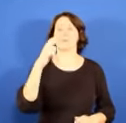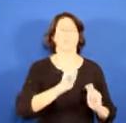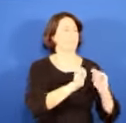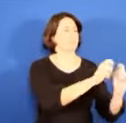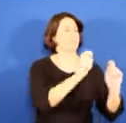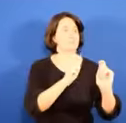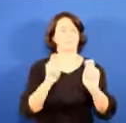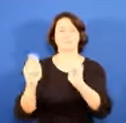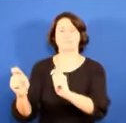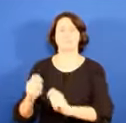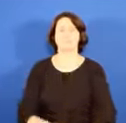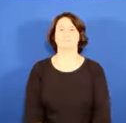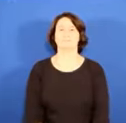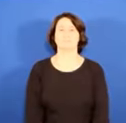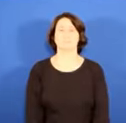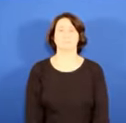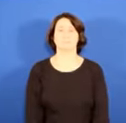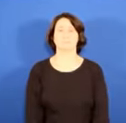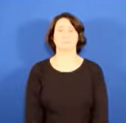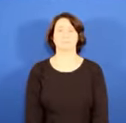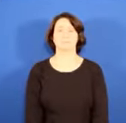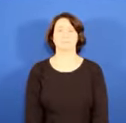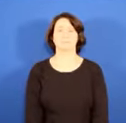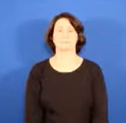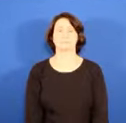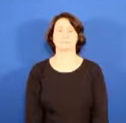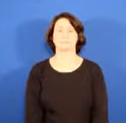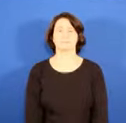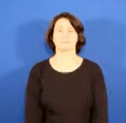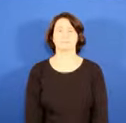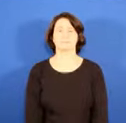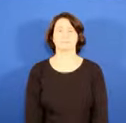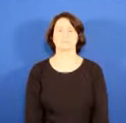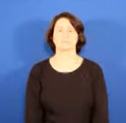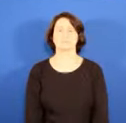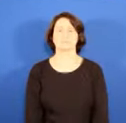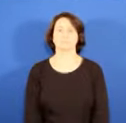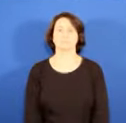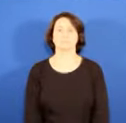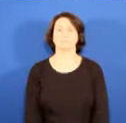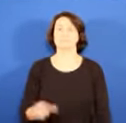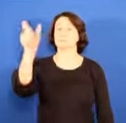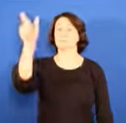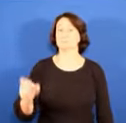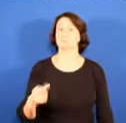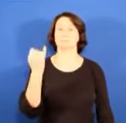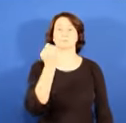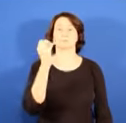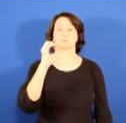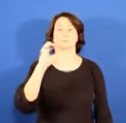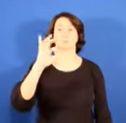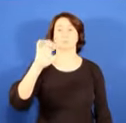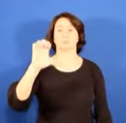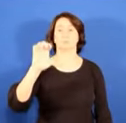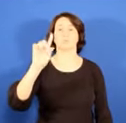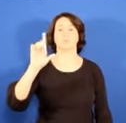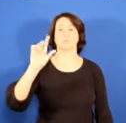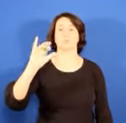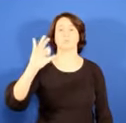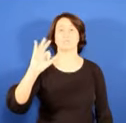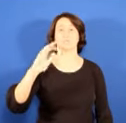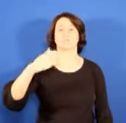Diputación a personas, asociaciones u organizaciones que trabajan a diario en Vizcaya en defensa de la justicia y la dignidad de